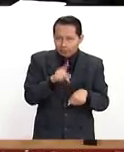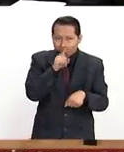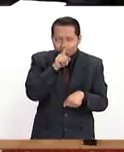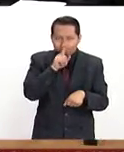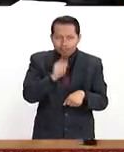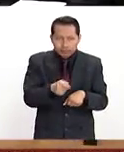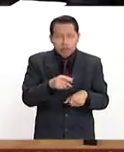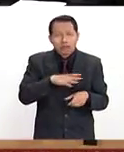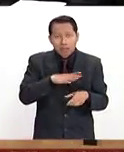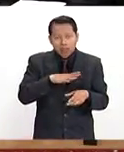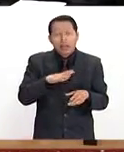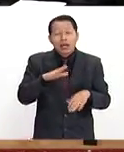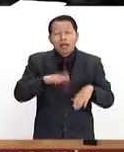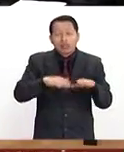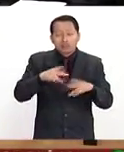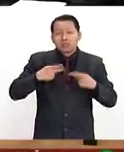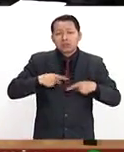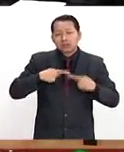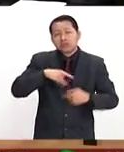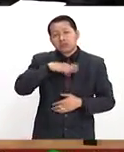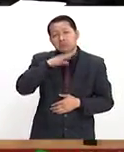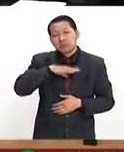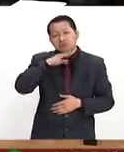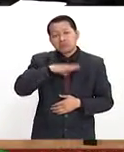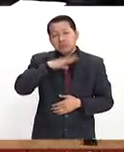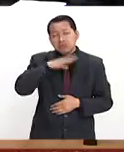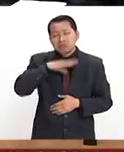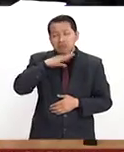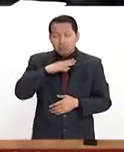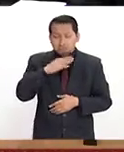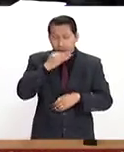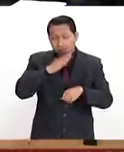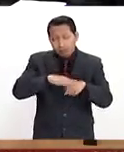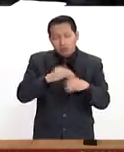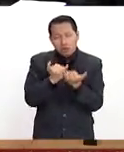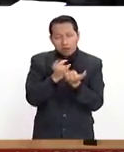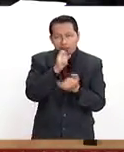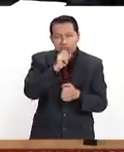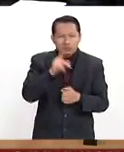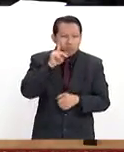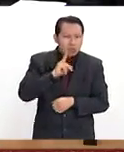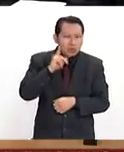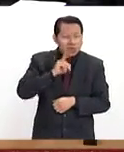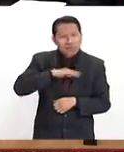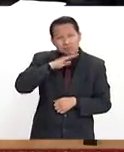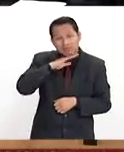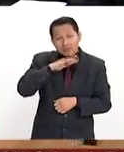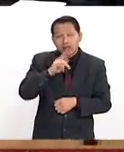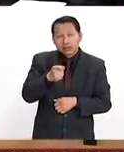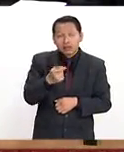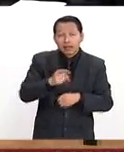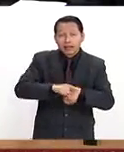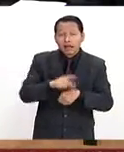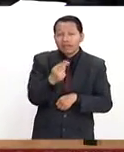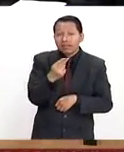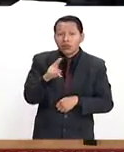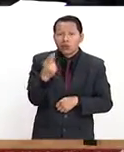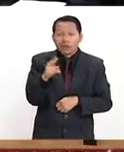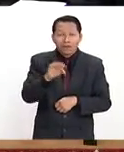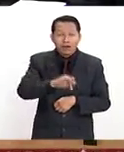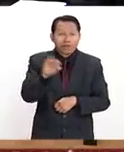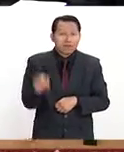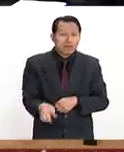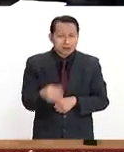pronto nuestra sociedad no se da cuenta y en particular las mujeres. Claro. Entonces el 25 de noviembre es una fecha